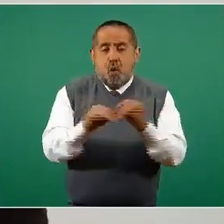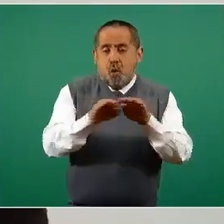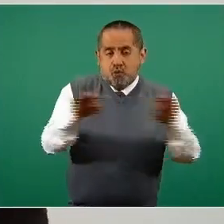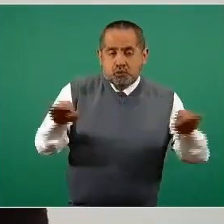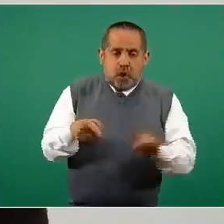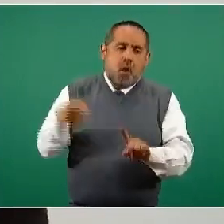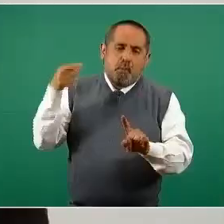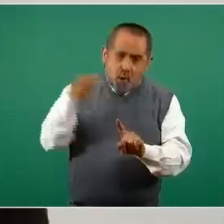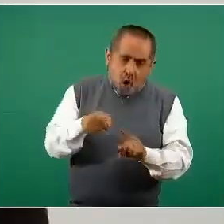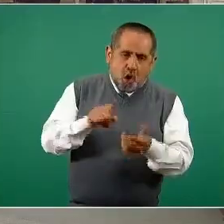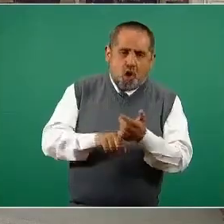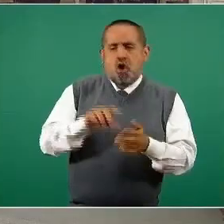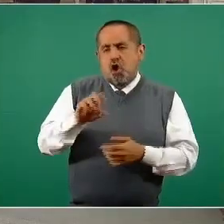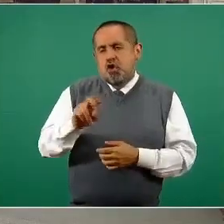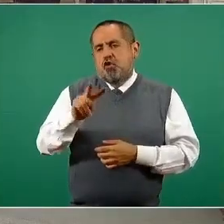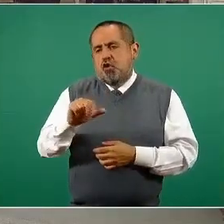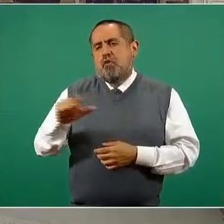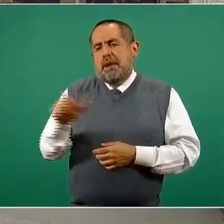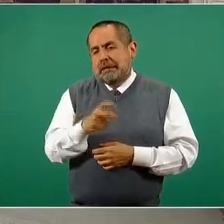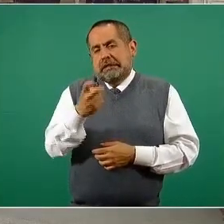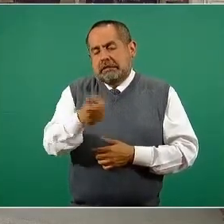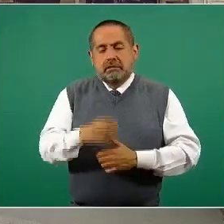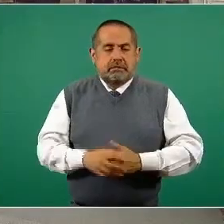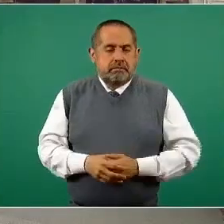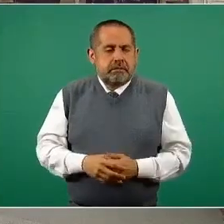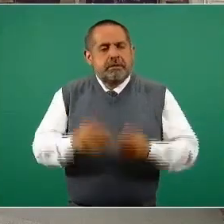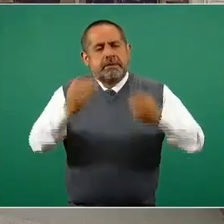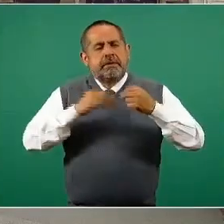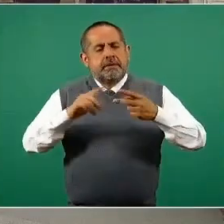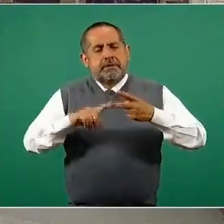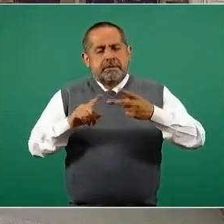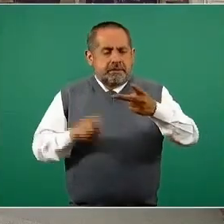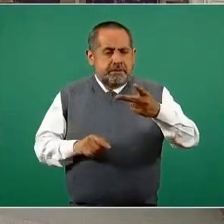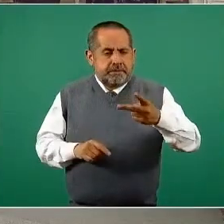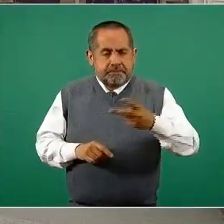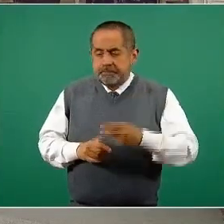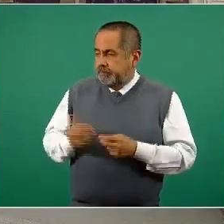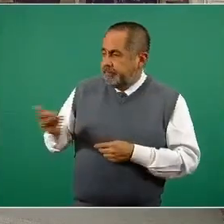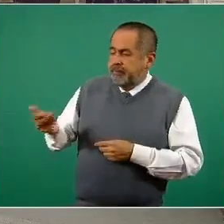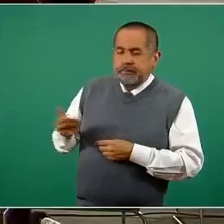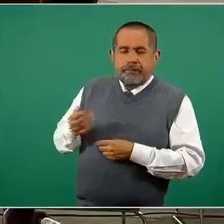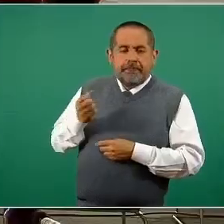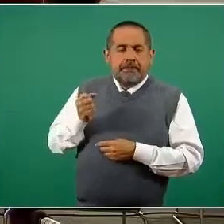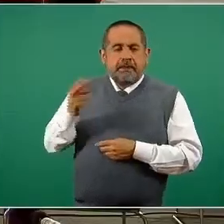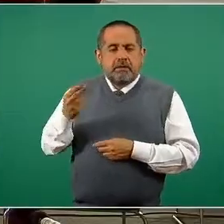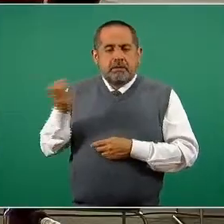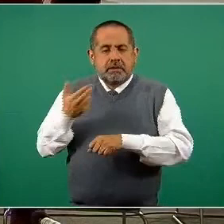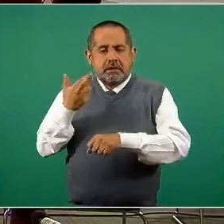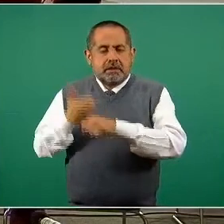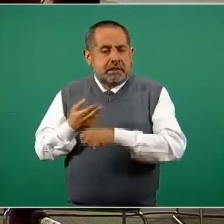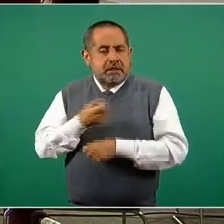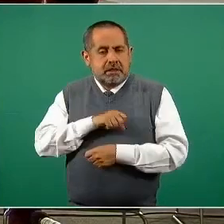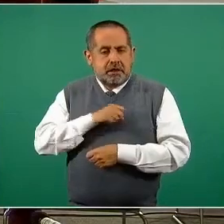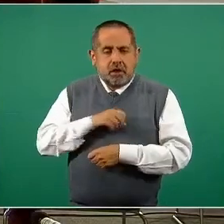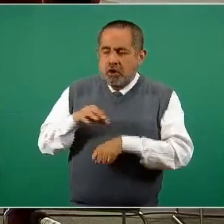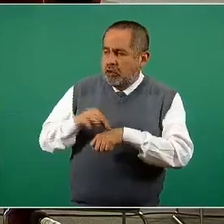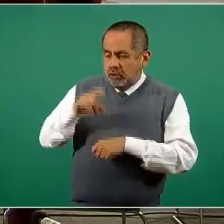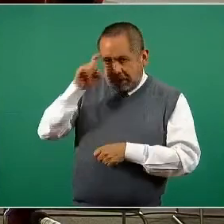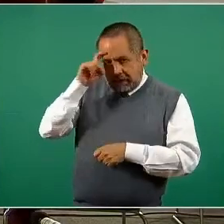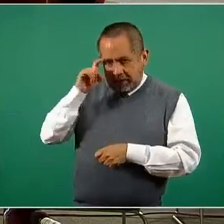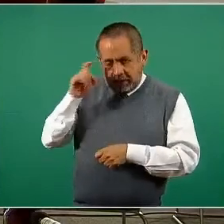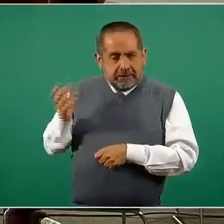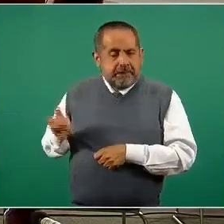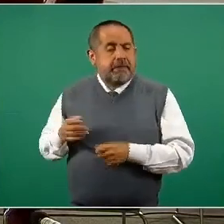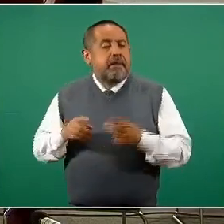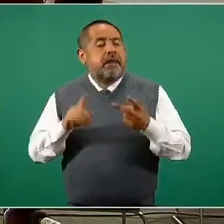plataforma COVAX concebida, ¿no? En relación a la siguiente pregunta, ya nos acompaña el subsecretario de Salud, doctor López-Gatell, es